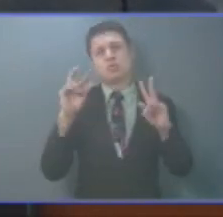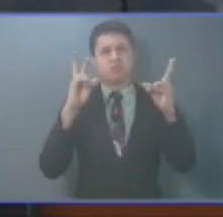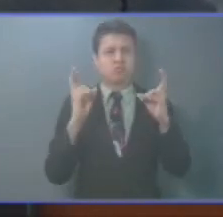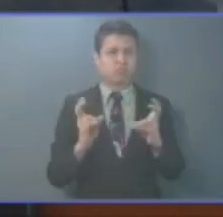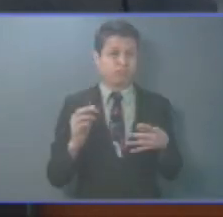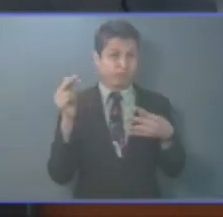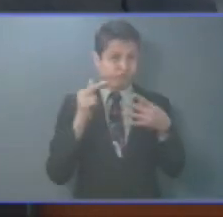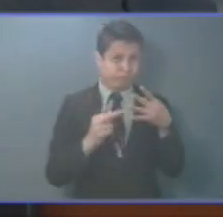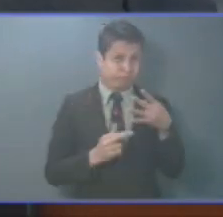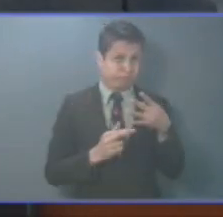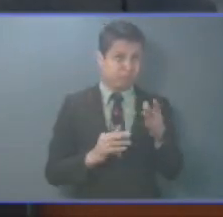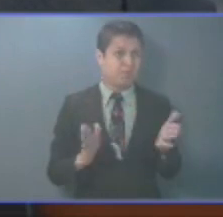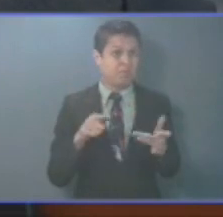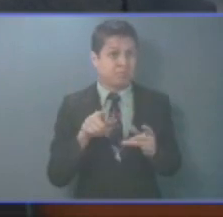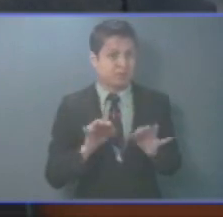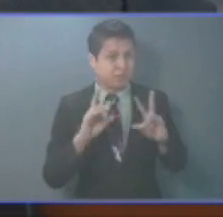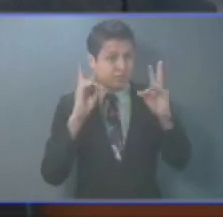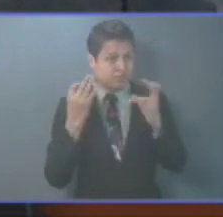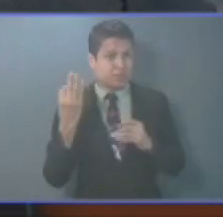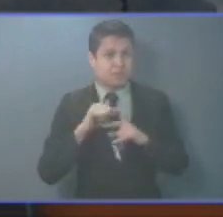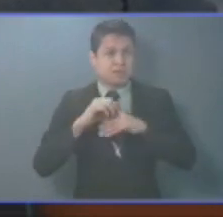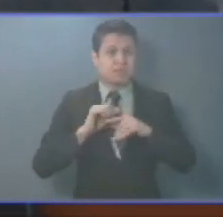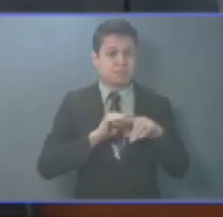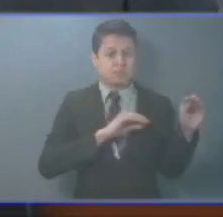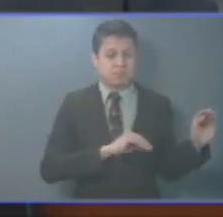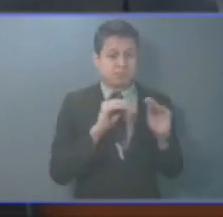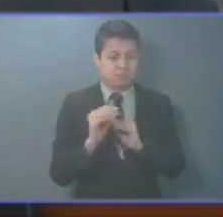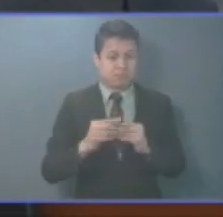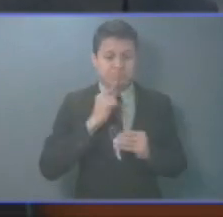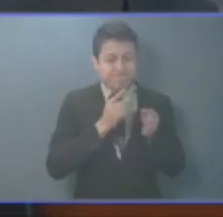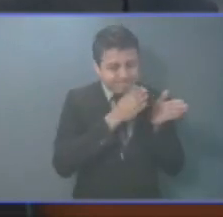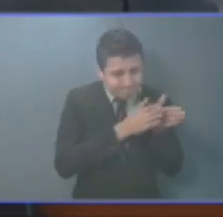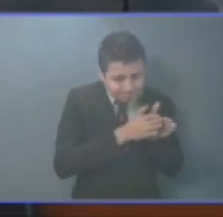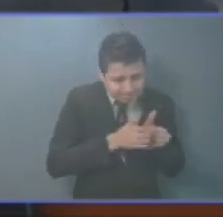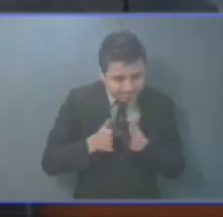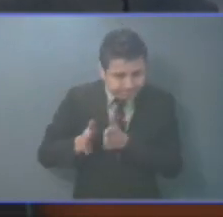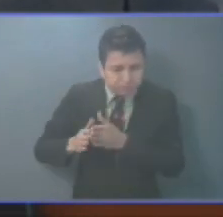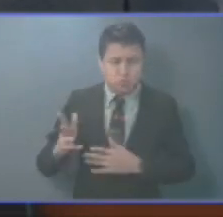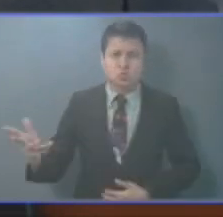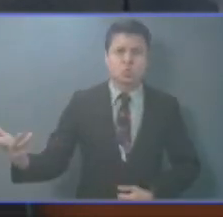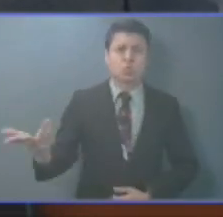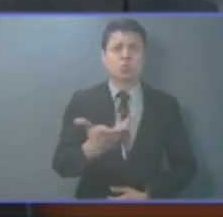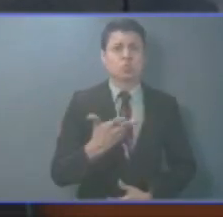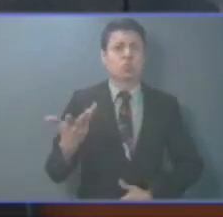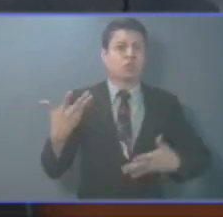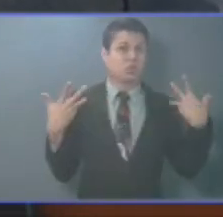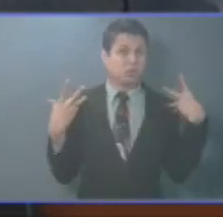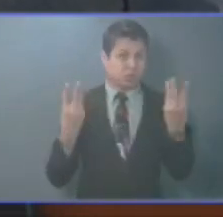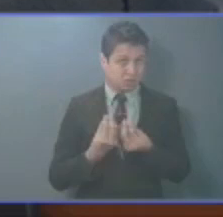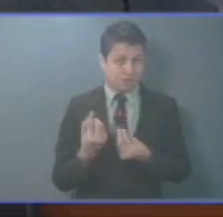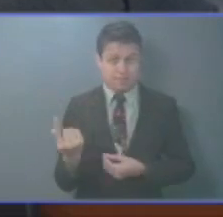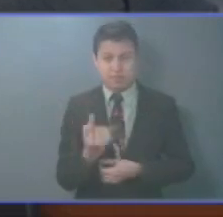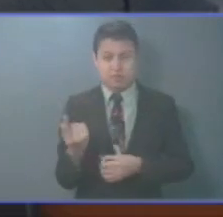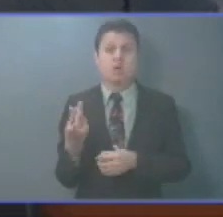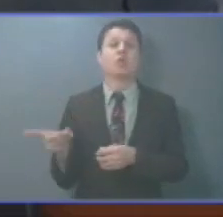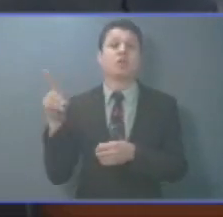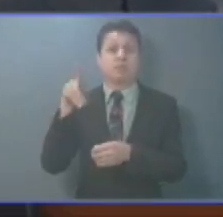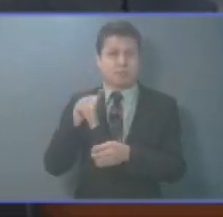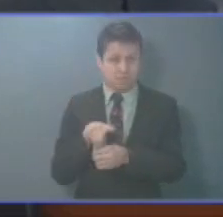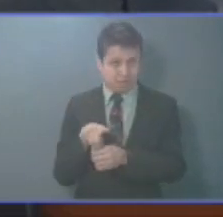interna. Para tal efecto se deberá organizar la participación activa de las personas con